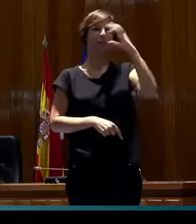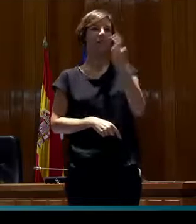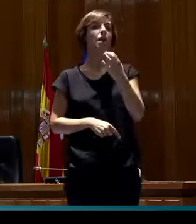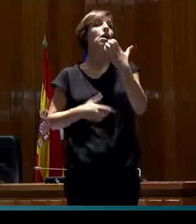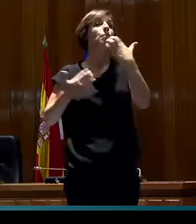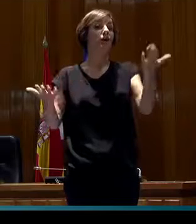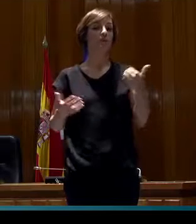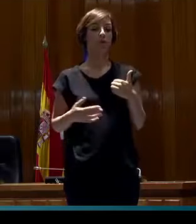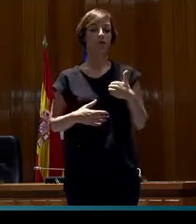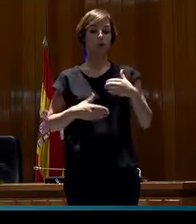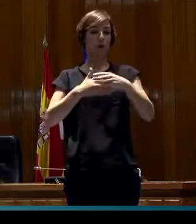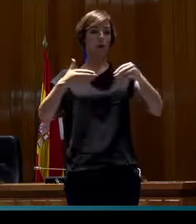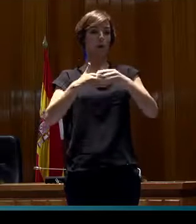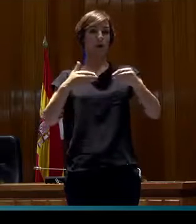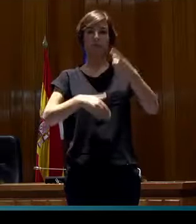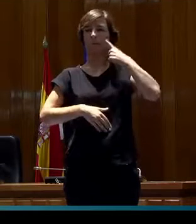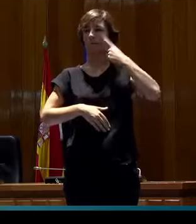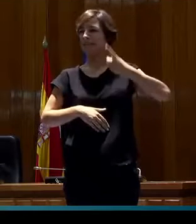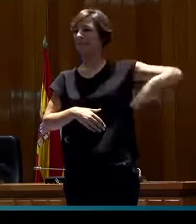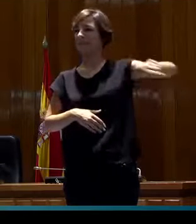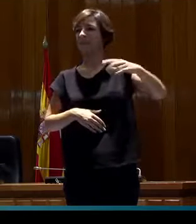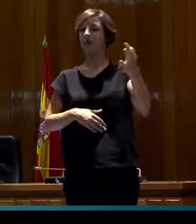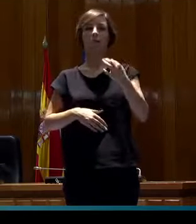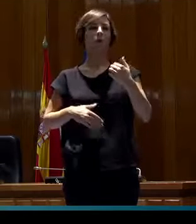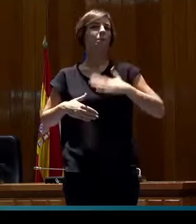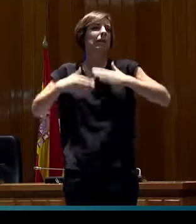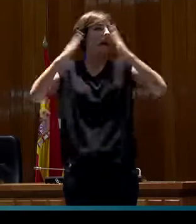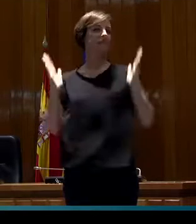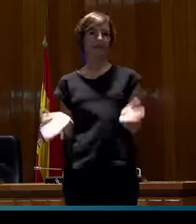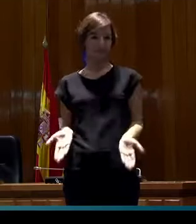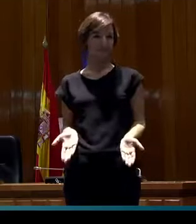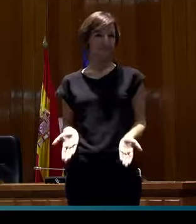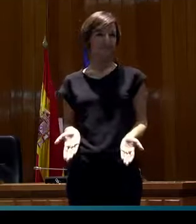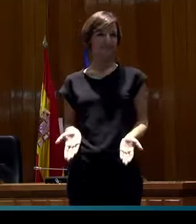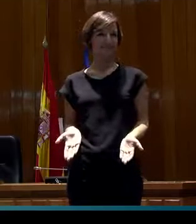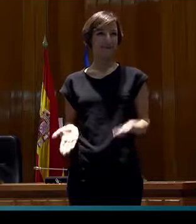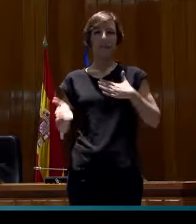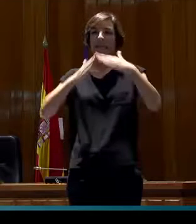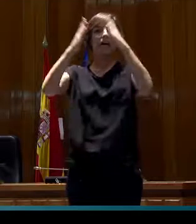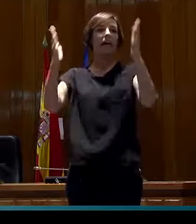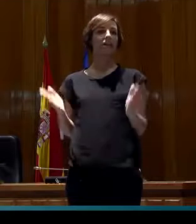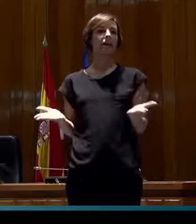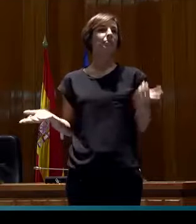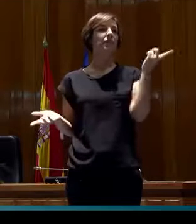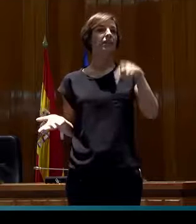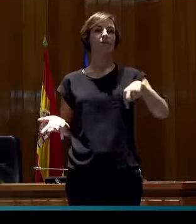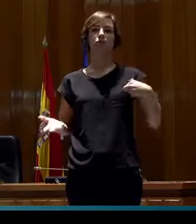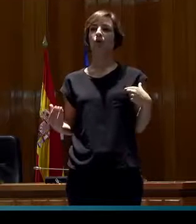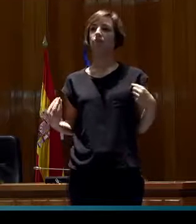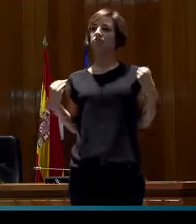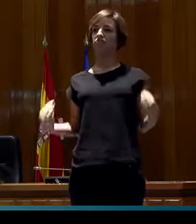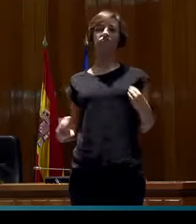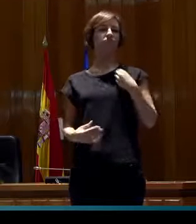uso. El usuario en la mayoría de los casos va a estar en su propia casa. Esto significa que cuando estamos en casa estamos cómodos,